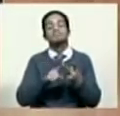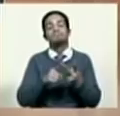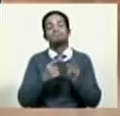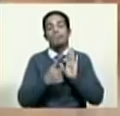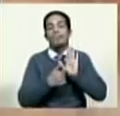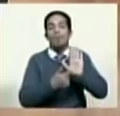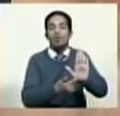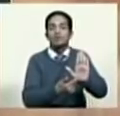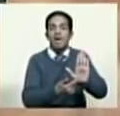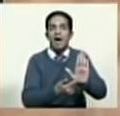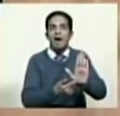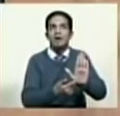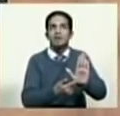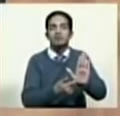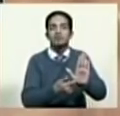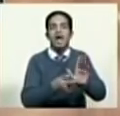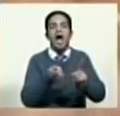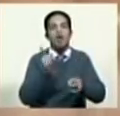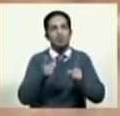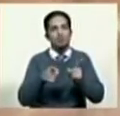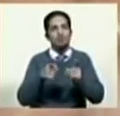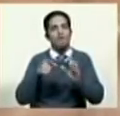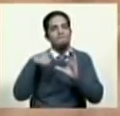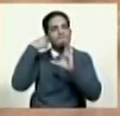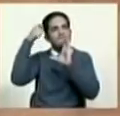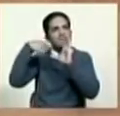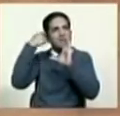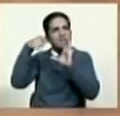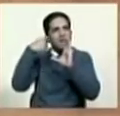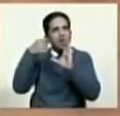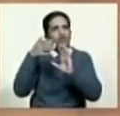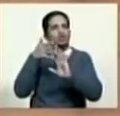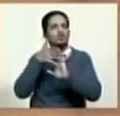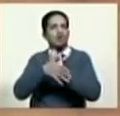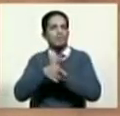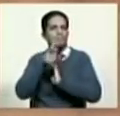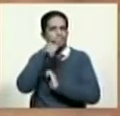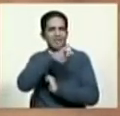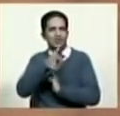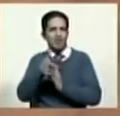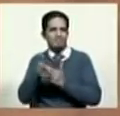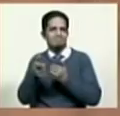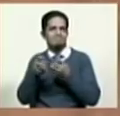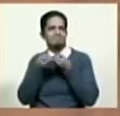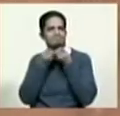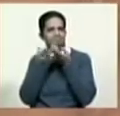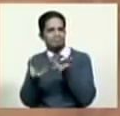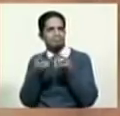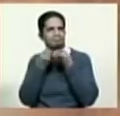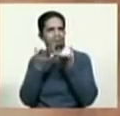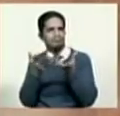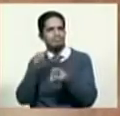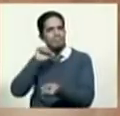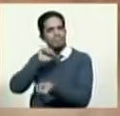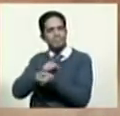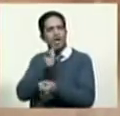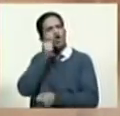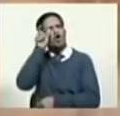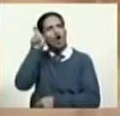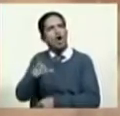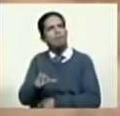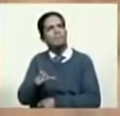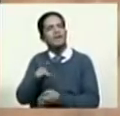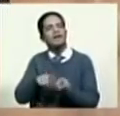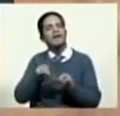mostraron algunos videos grabados a los que fueron aprehendidos por la justicia venezolana, exactamente a el coronel Osvaldo